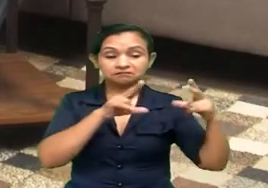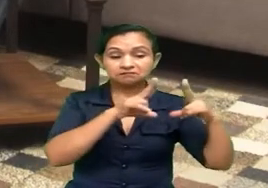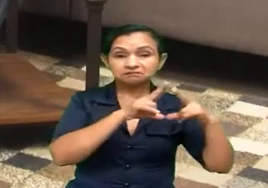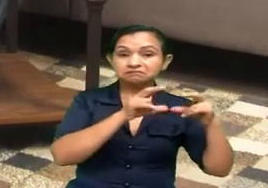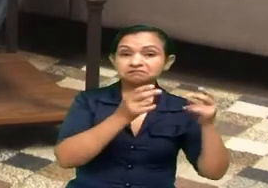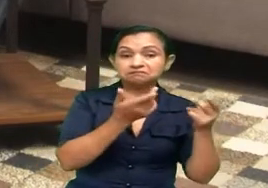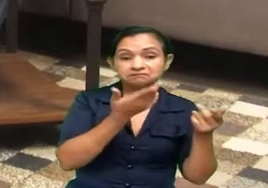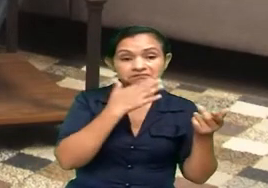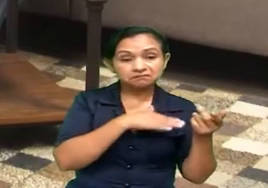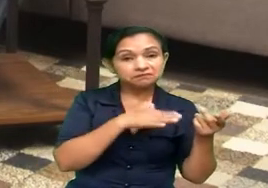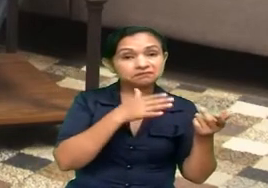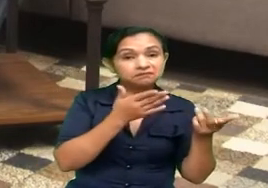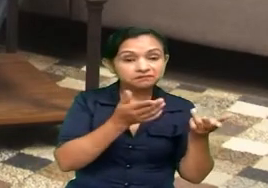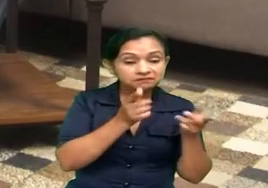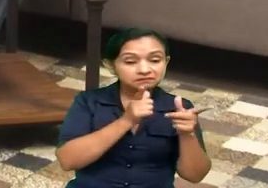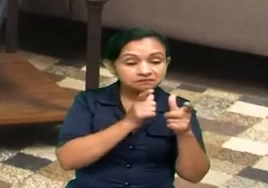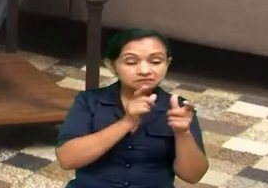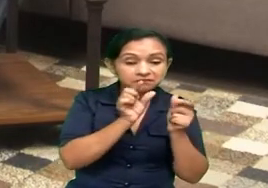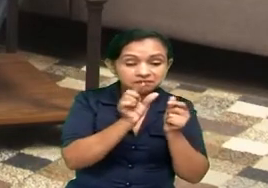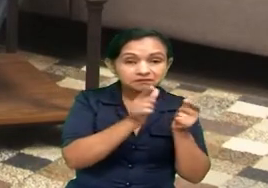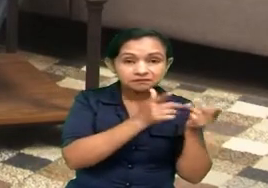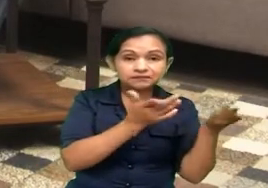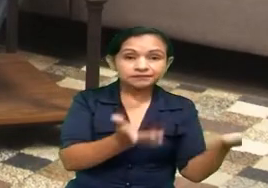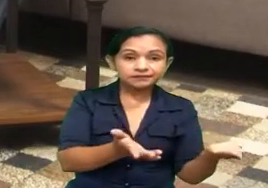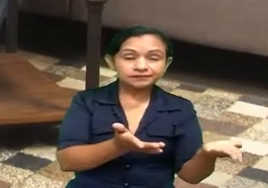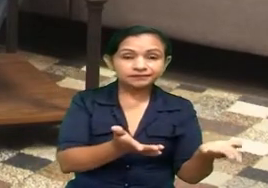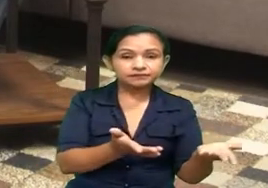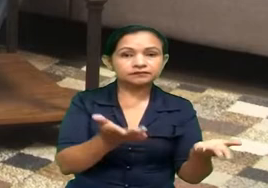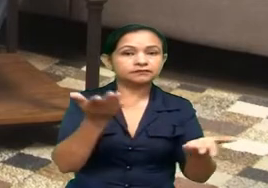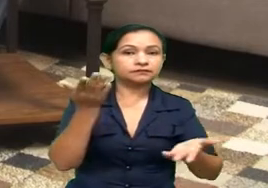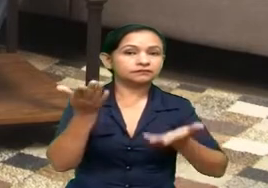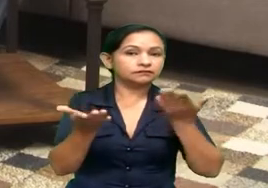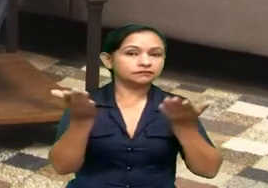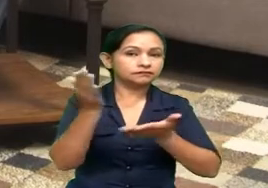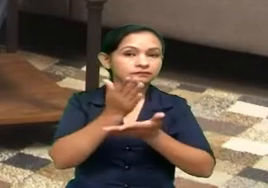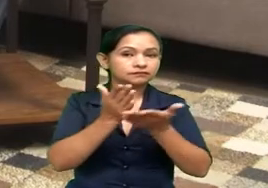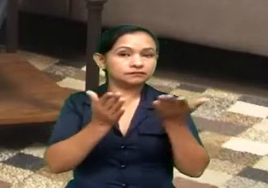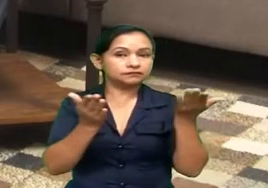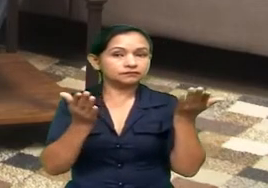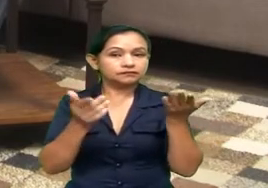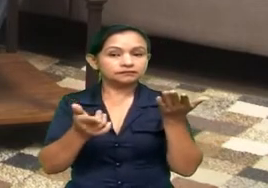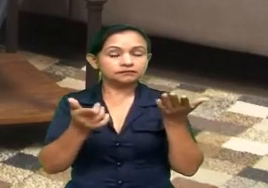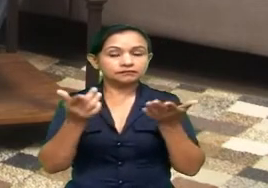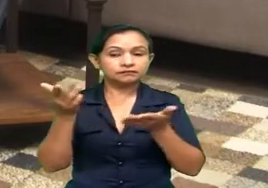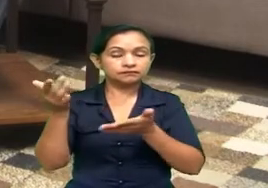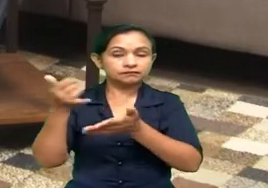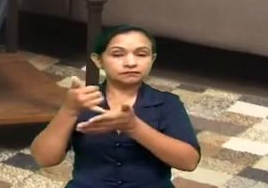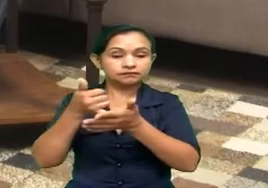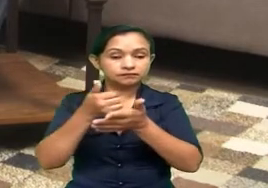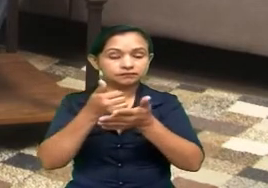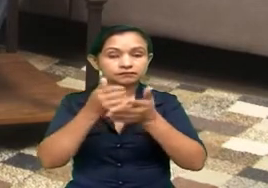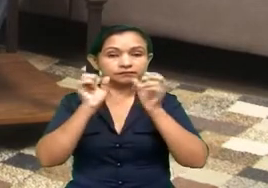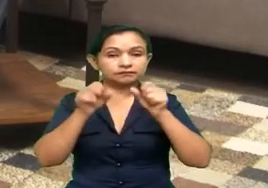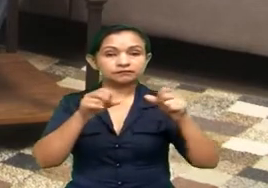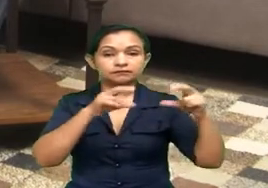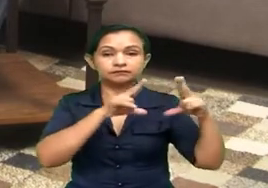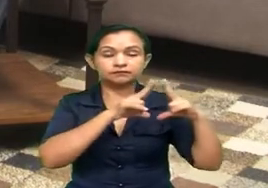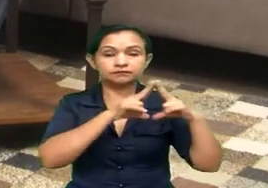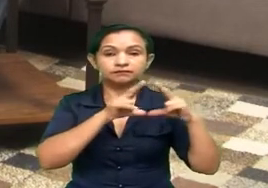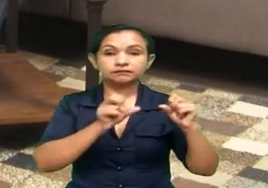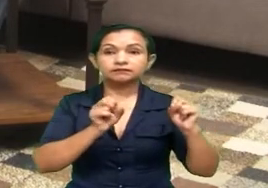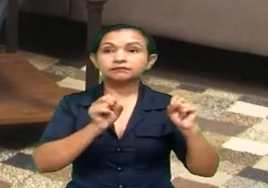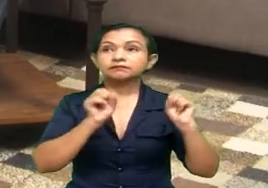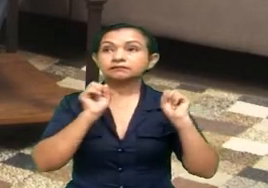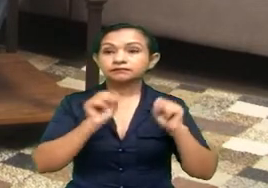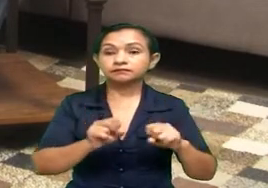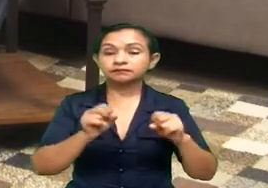pero hubieron momentos en que, a pesar de esa debilidad que podíamos tener los nicaragüenses, pues en